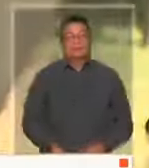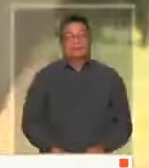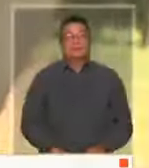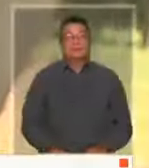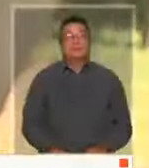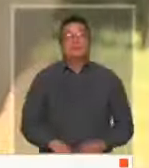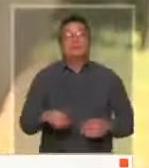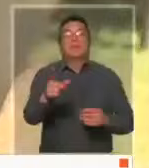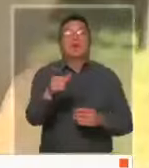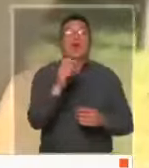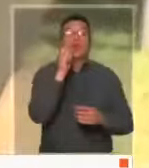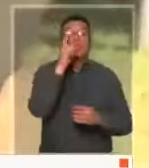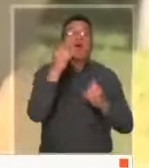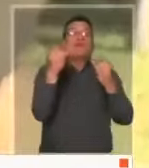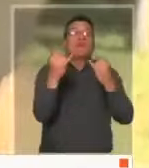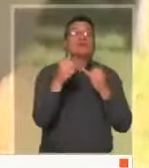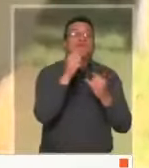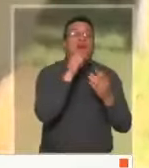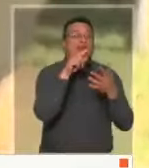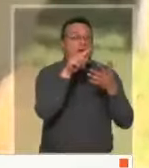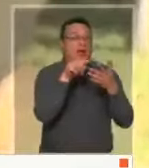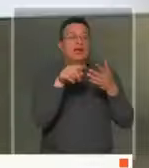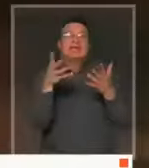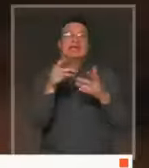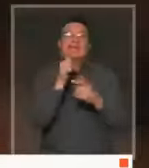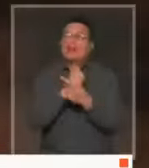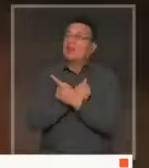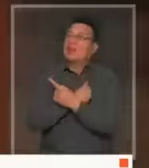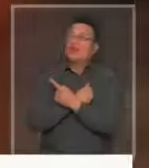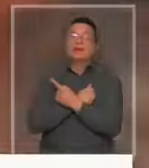¿Qué información le falta a esta oferta de trabajo?